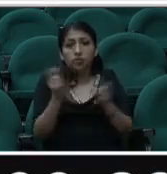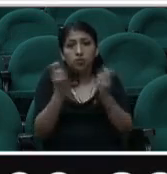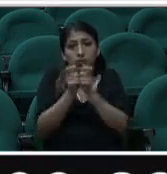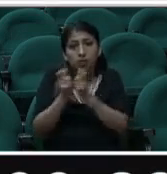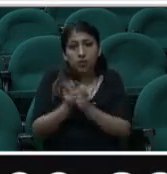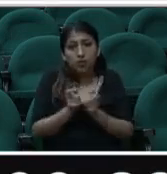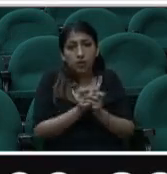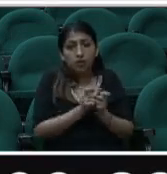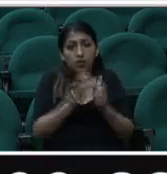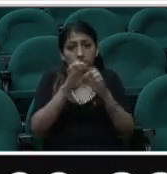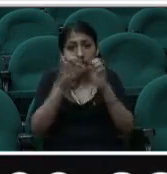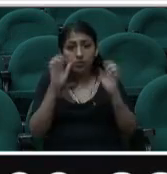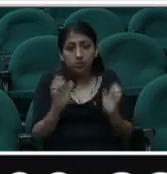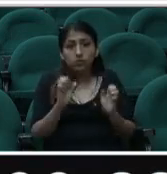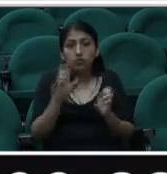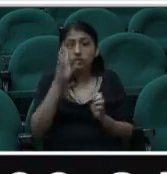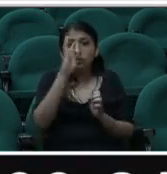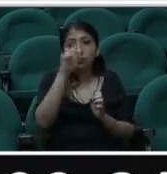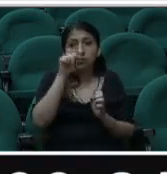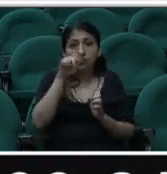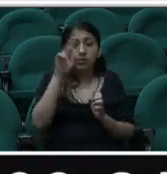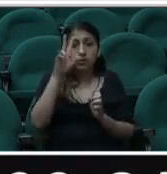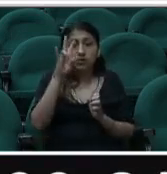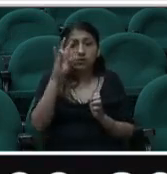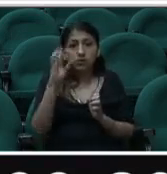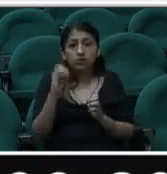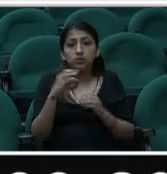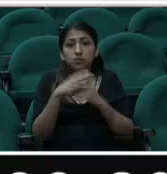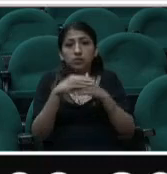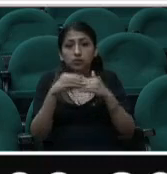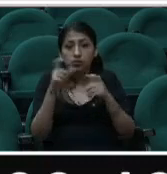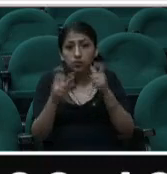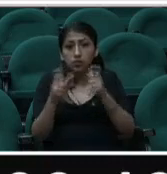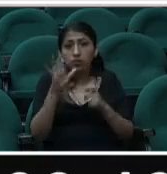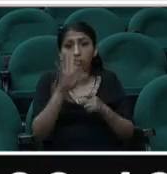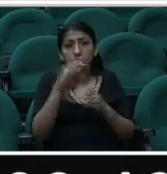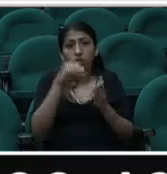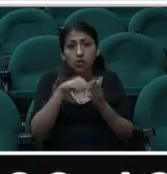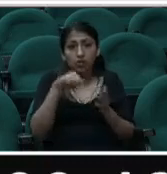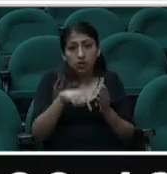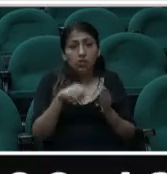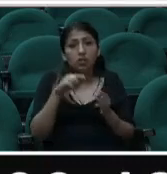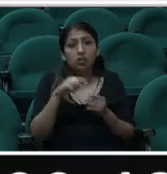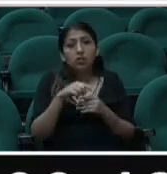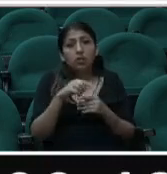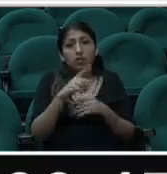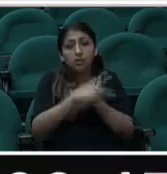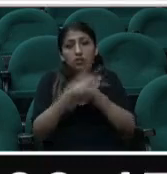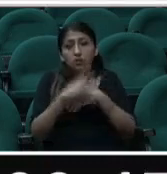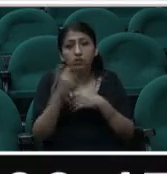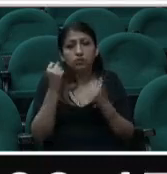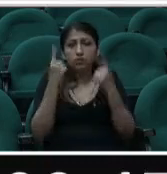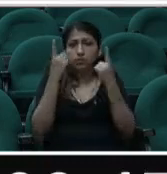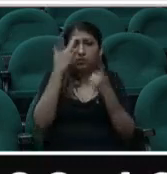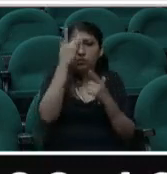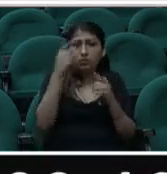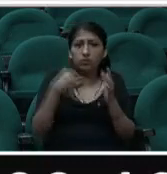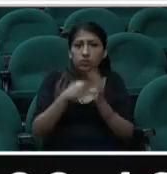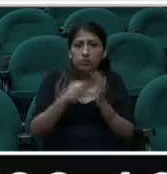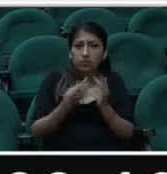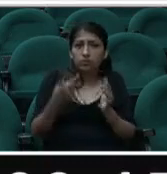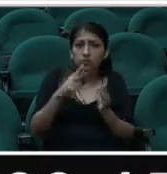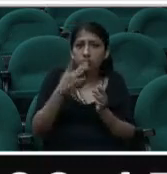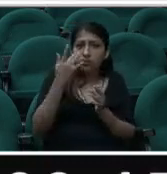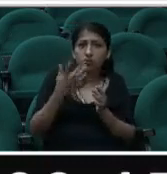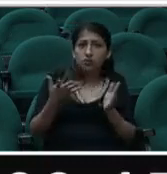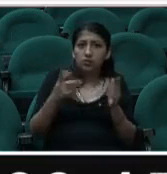pequeños empresarios hay 6 mil 700 personas incluidas en el catastro aquí en la provincia de pastaza que hoy están sorprendidas porque les toca pagar una